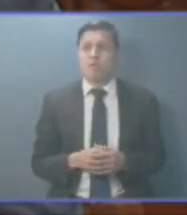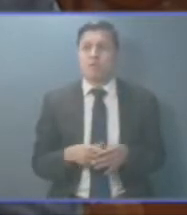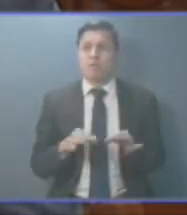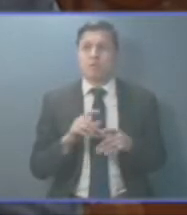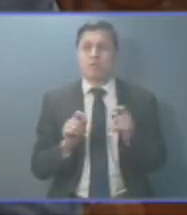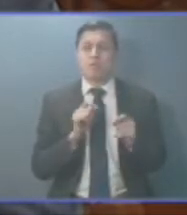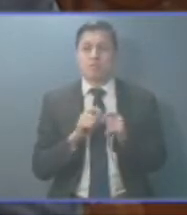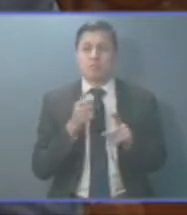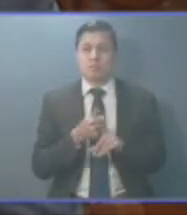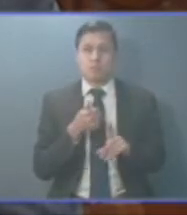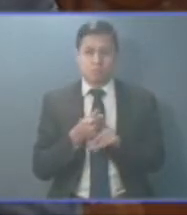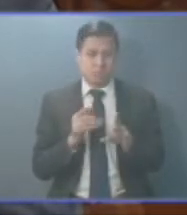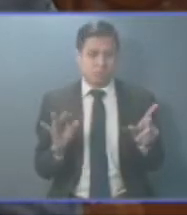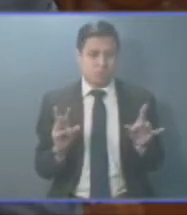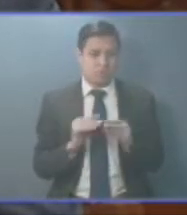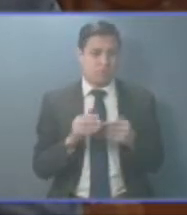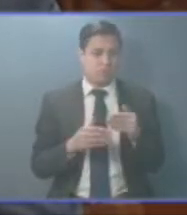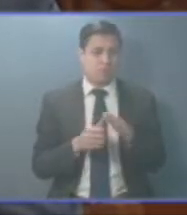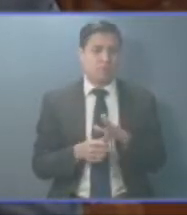correspondiente a sesión ordinaria